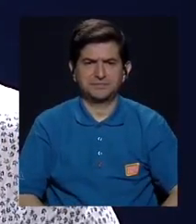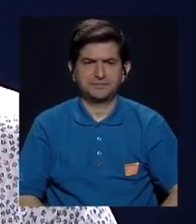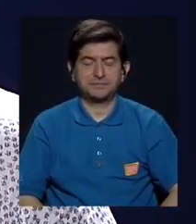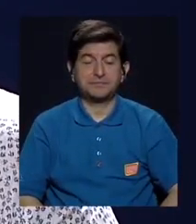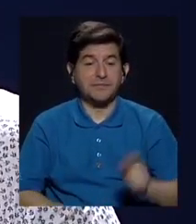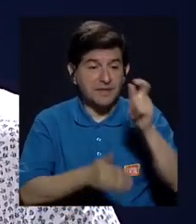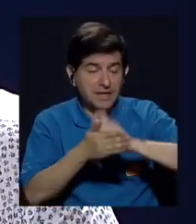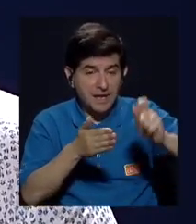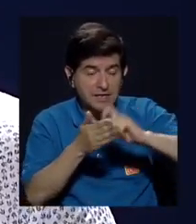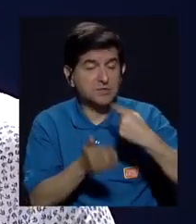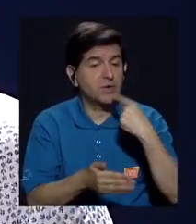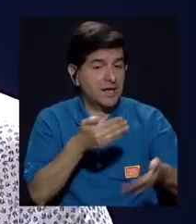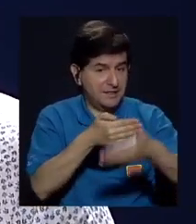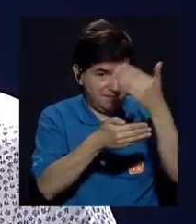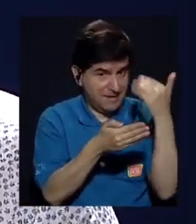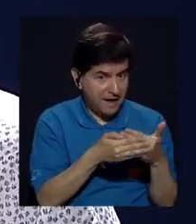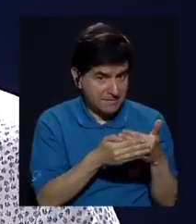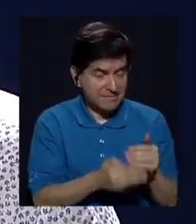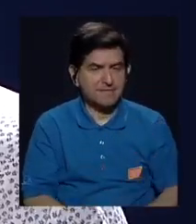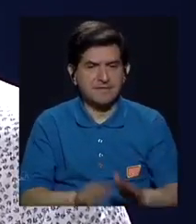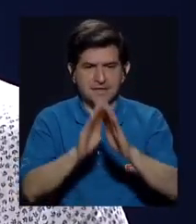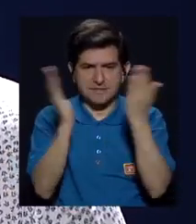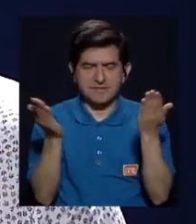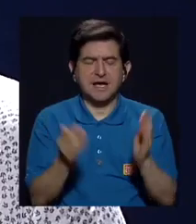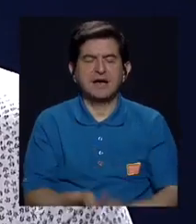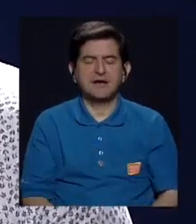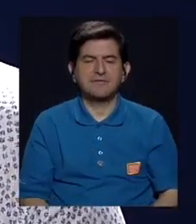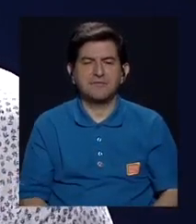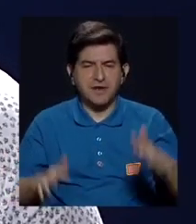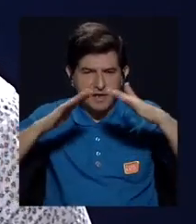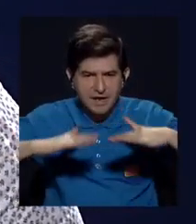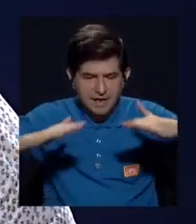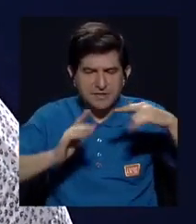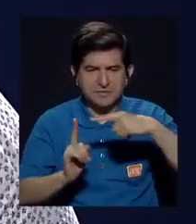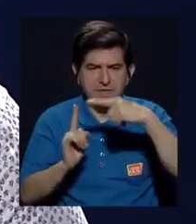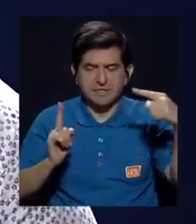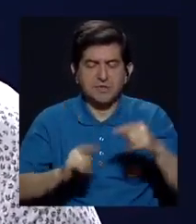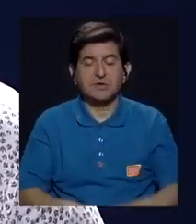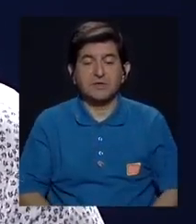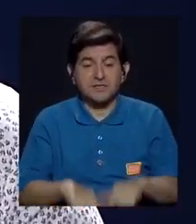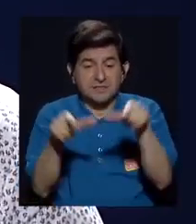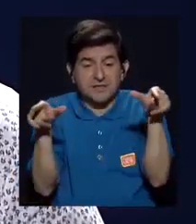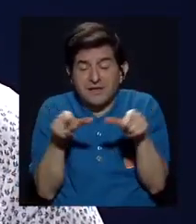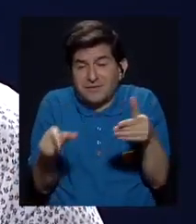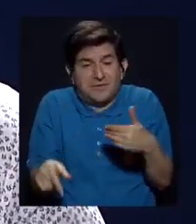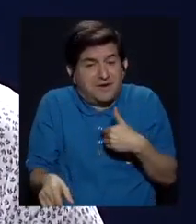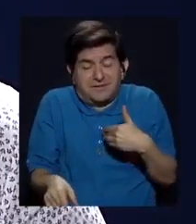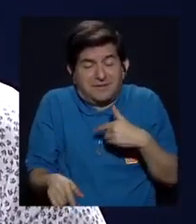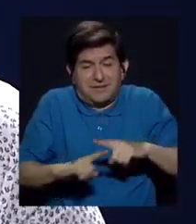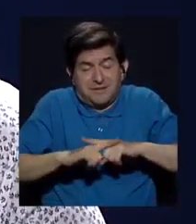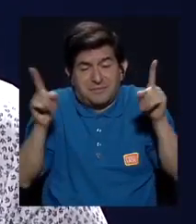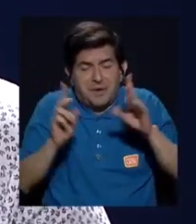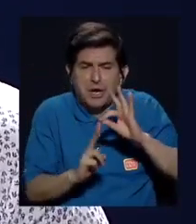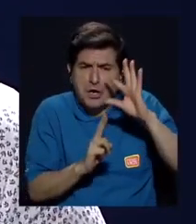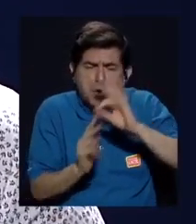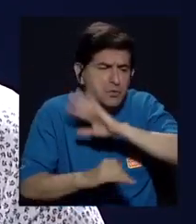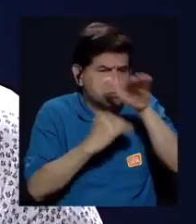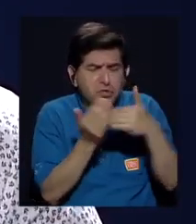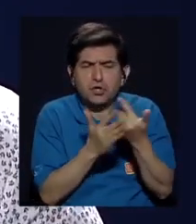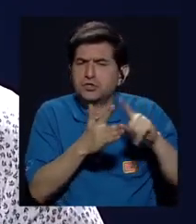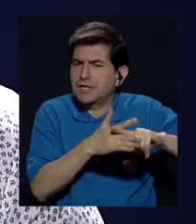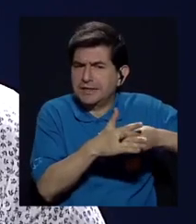En la escuela, como le comento, se abren los cupos a partir de los campos que tengamos, pero hay opciones de todos